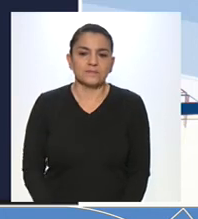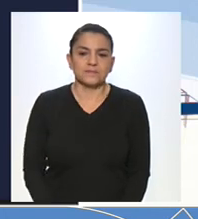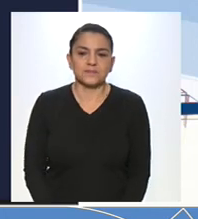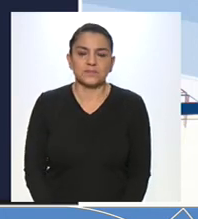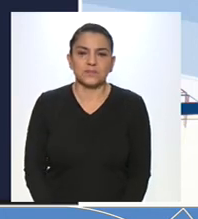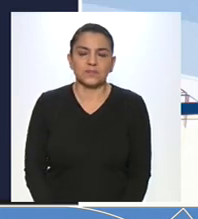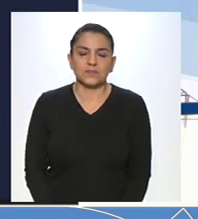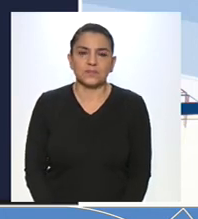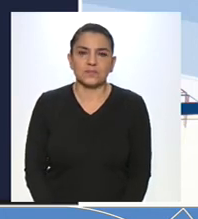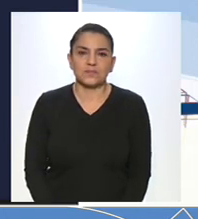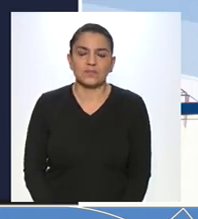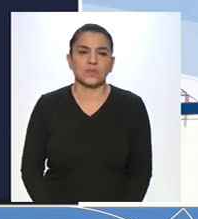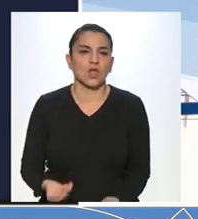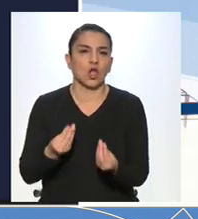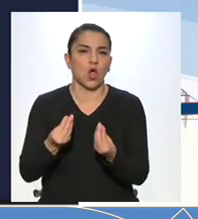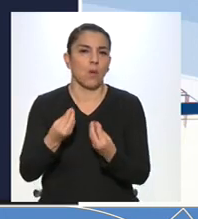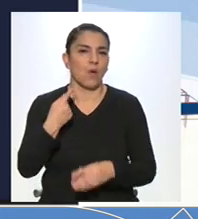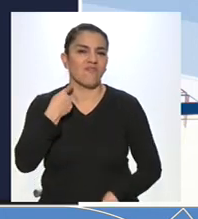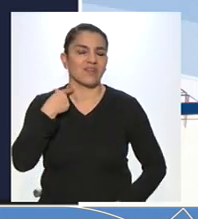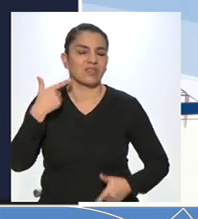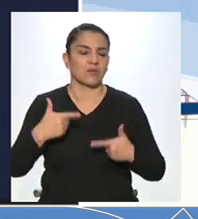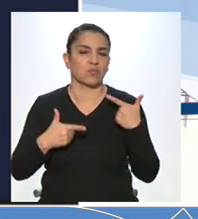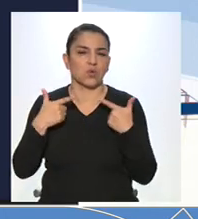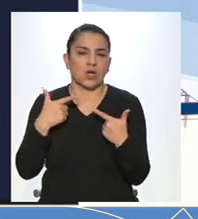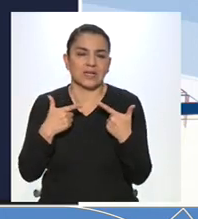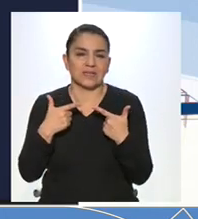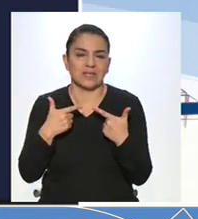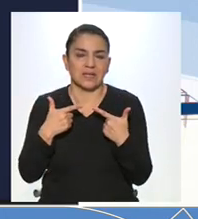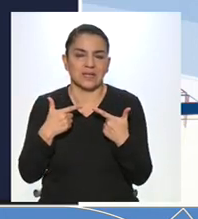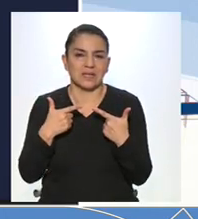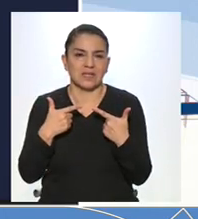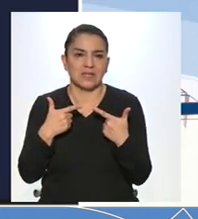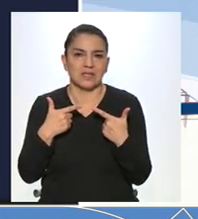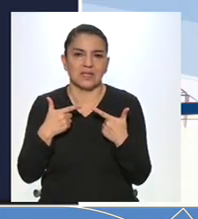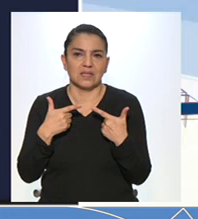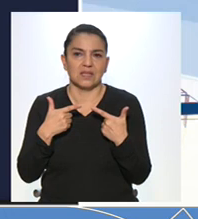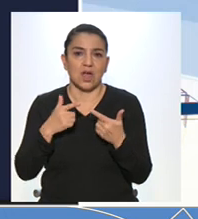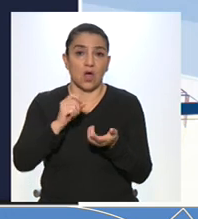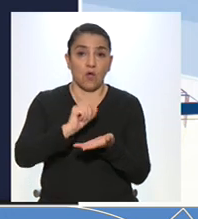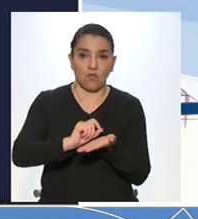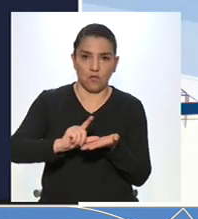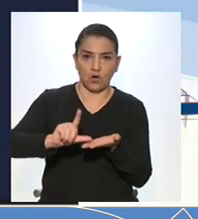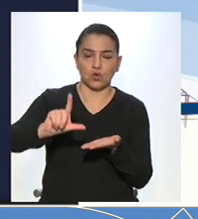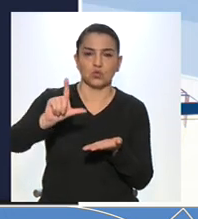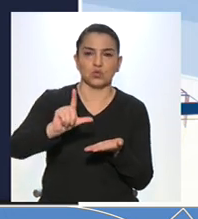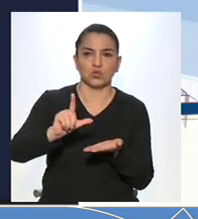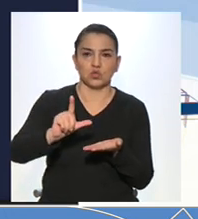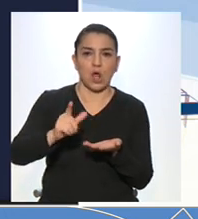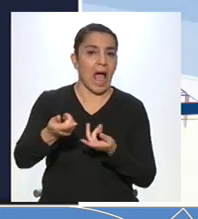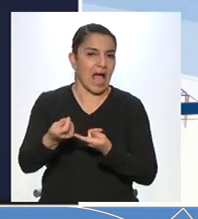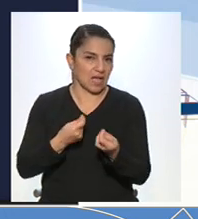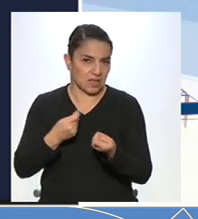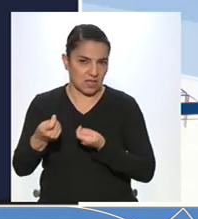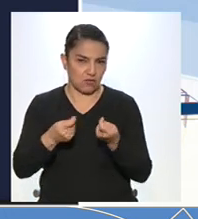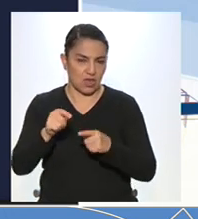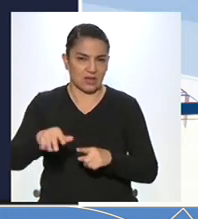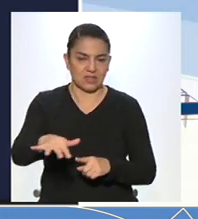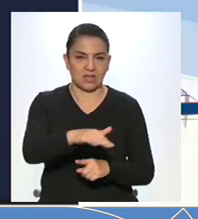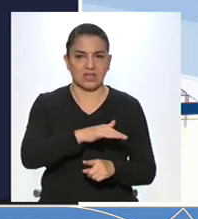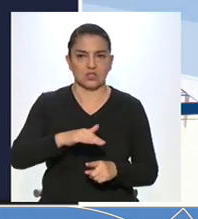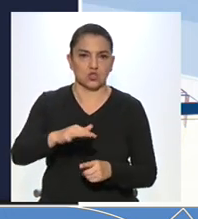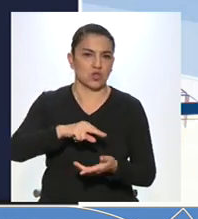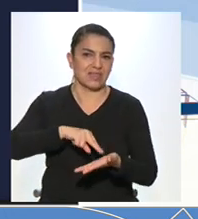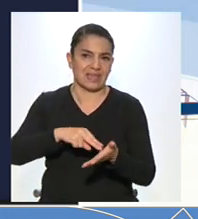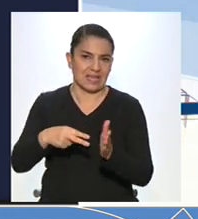el impacto de las políticas que se han adoptado sobre la evolución de la actividad en este contexto de crisis o de